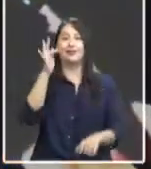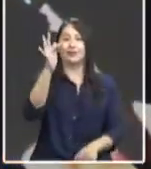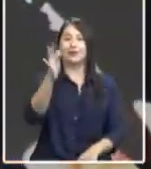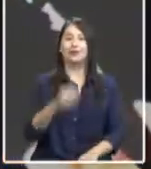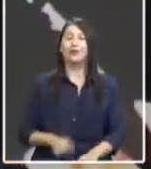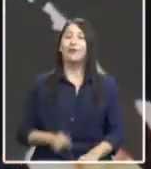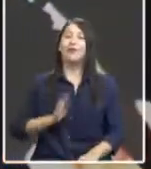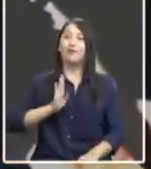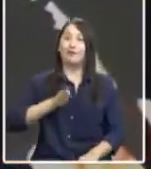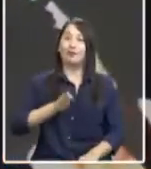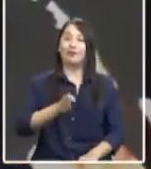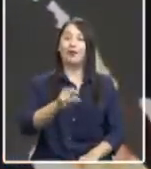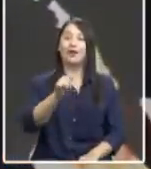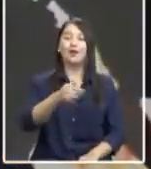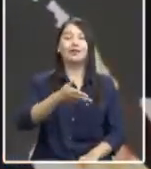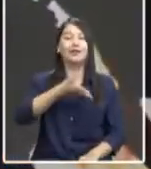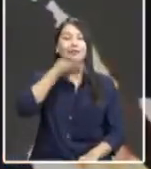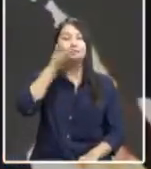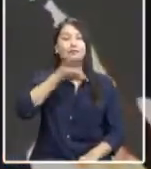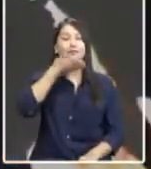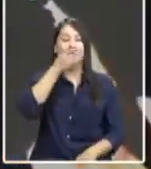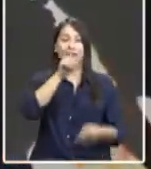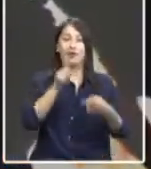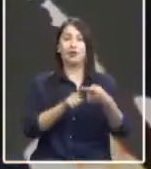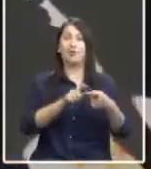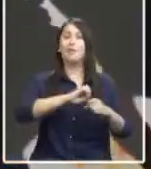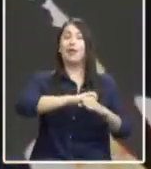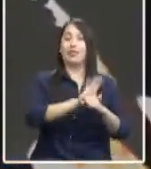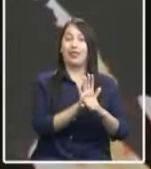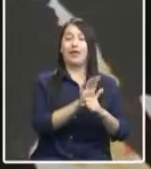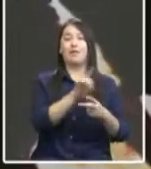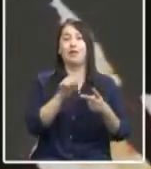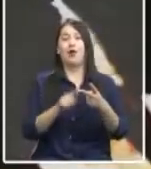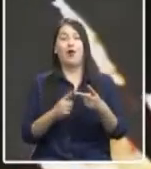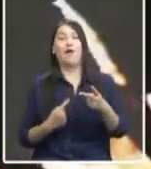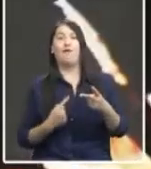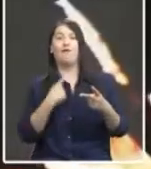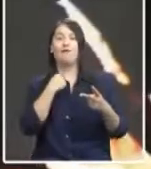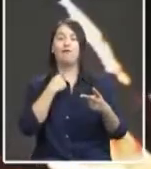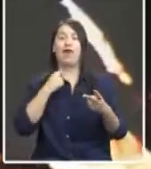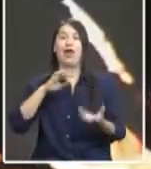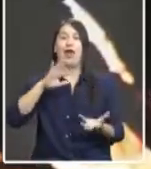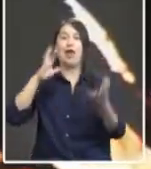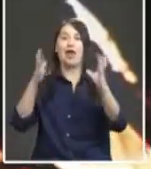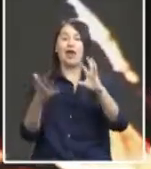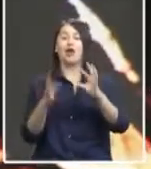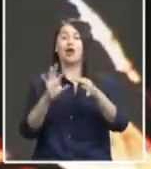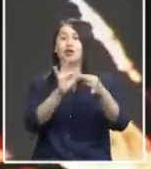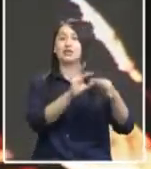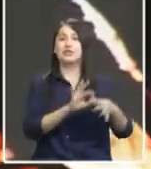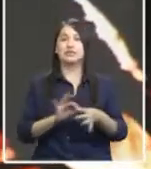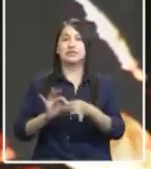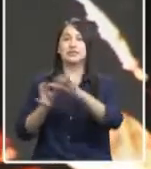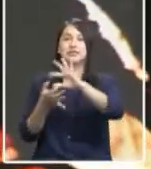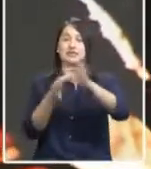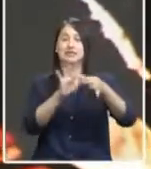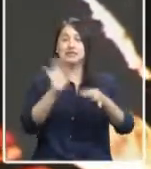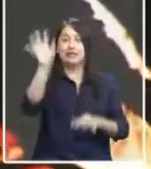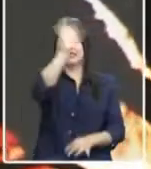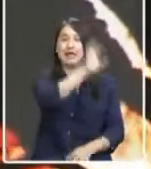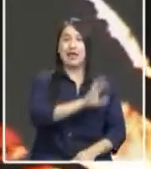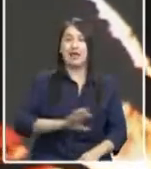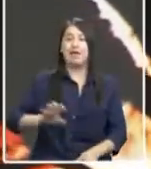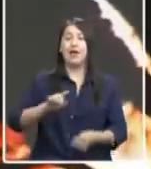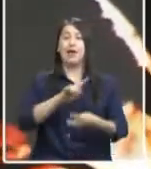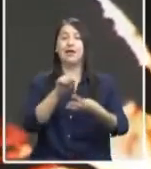seguir con estas exposiciones. Hemos hablado de la pandemia, también de los impactos en los ecosistemas y también de la pobreza y sus desafíos.